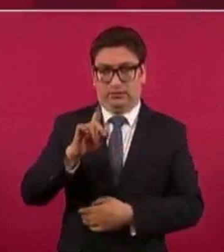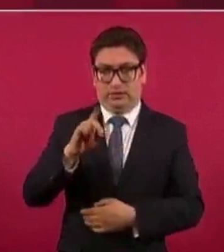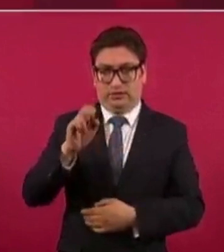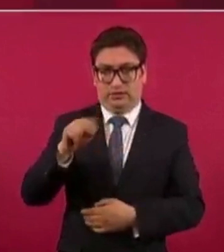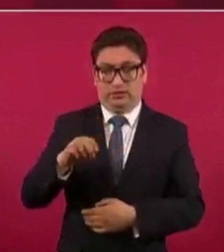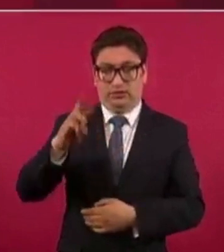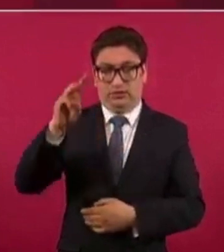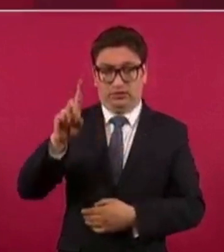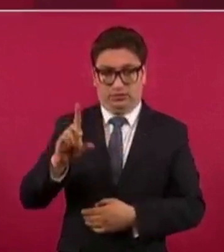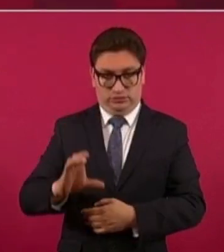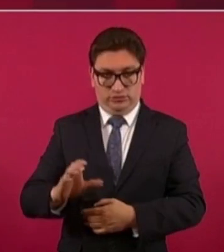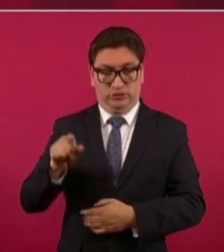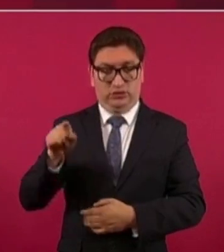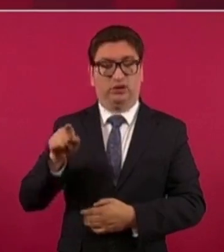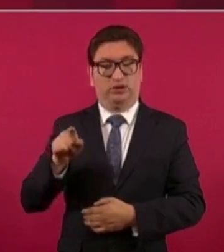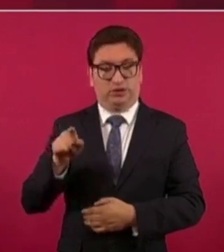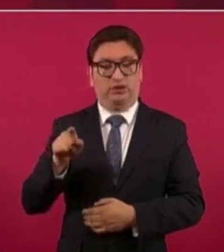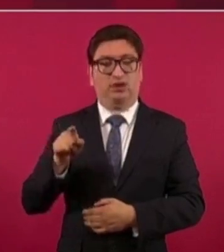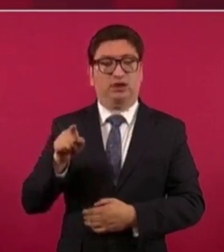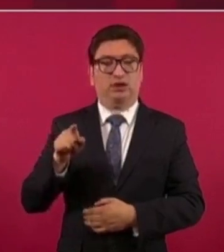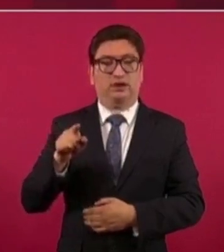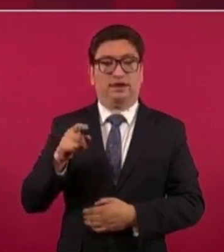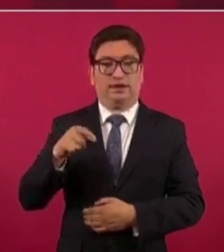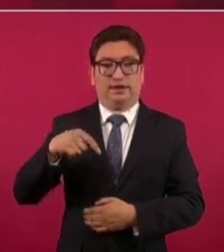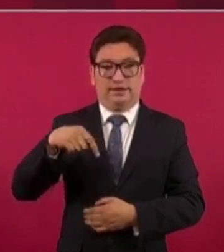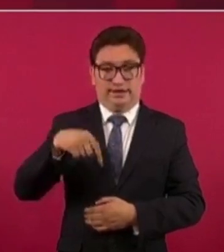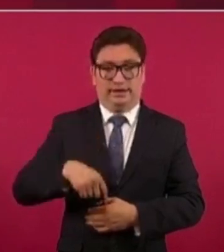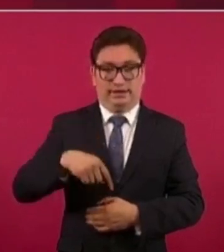Washington. Y este tema